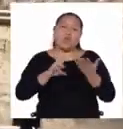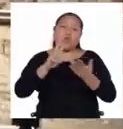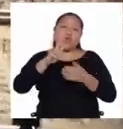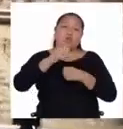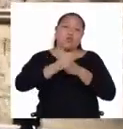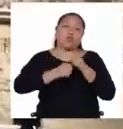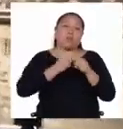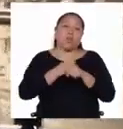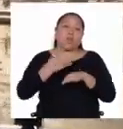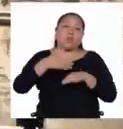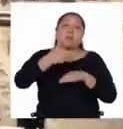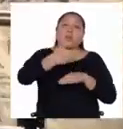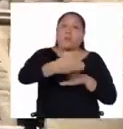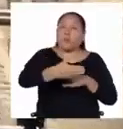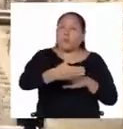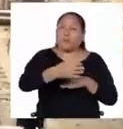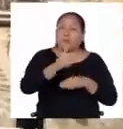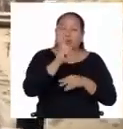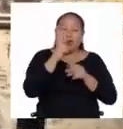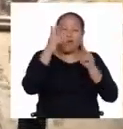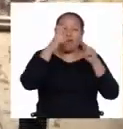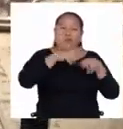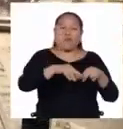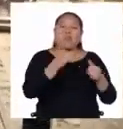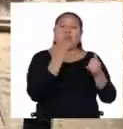ver culminado su sueño.